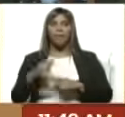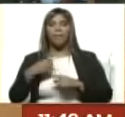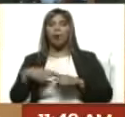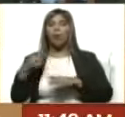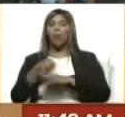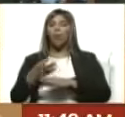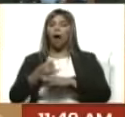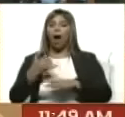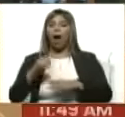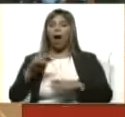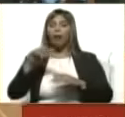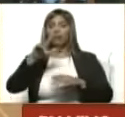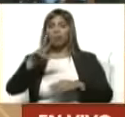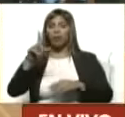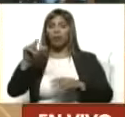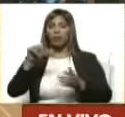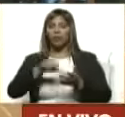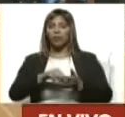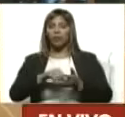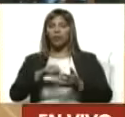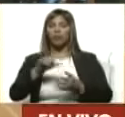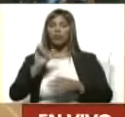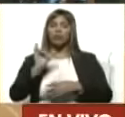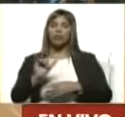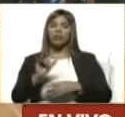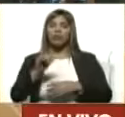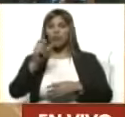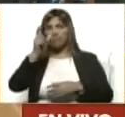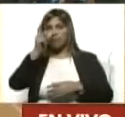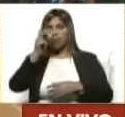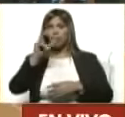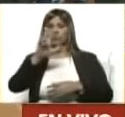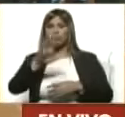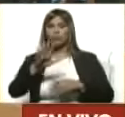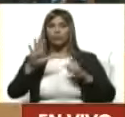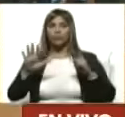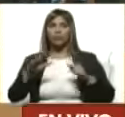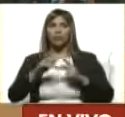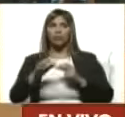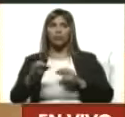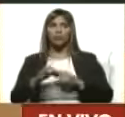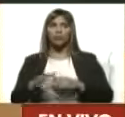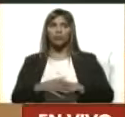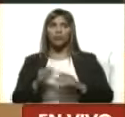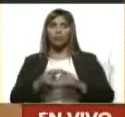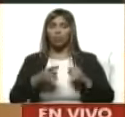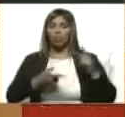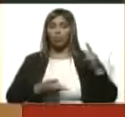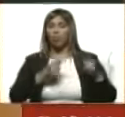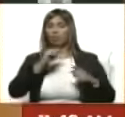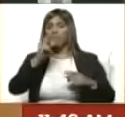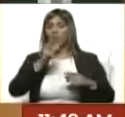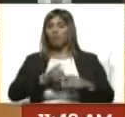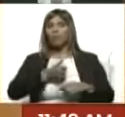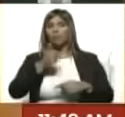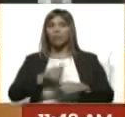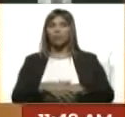tiene 31 centros y Falcón tiene 56 por la cantidad de municipios. Falcón tiene 20 y